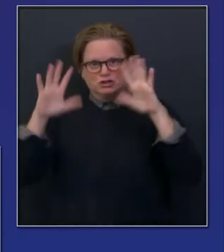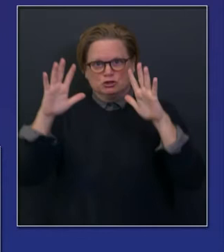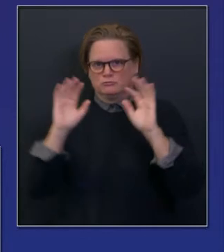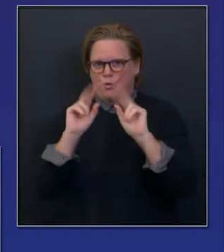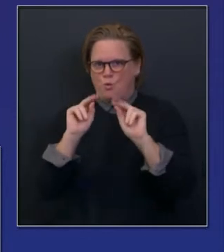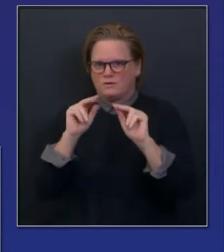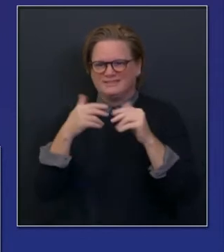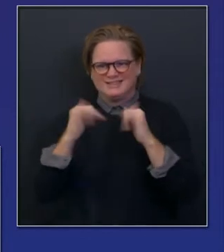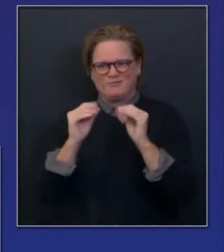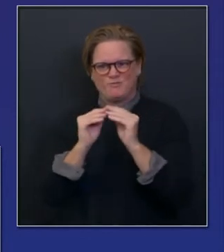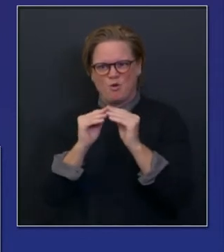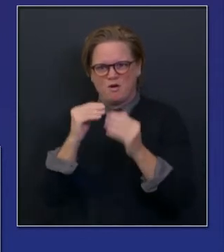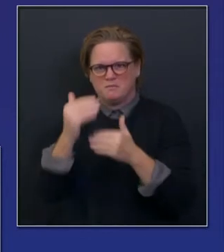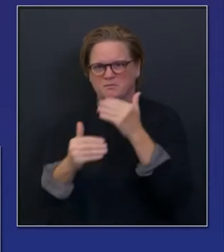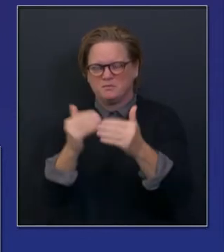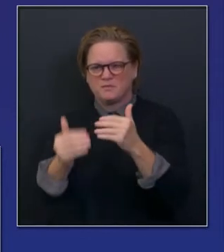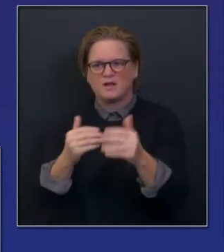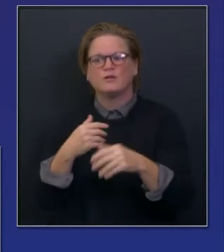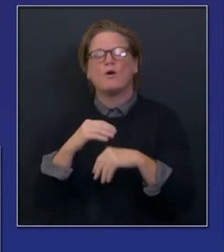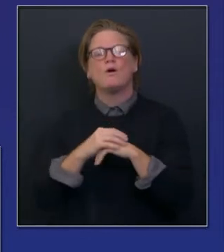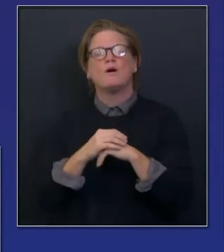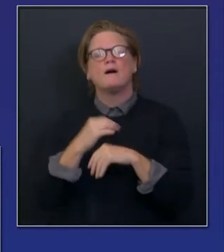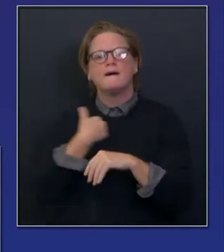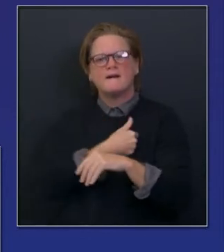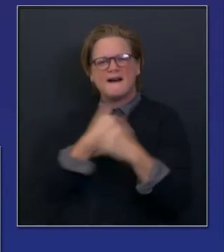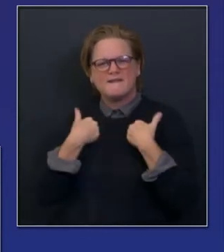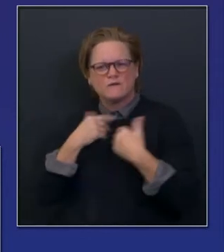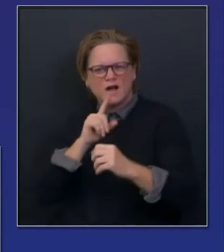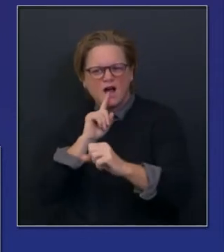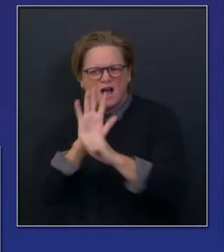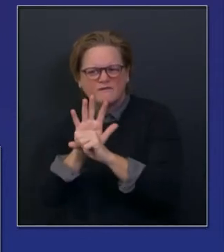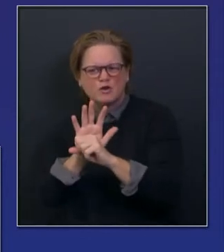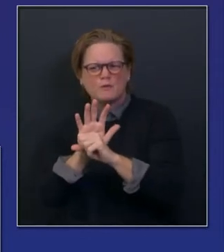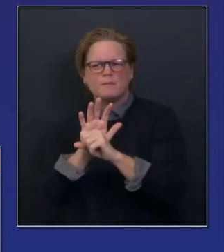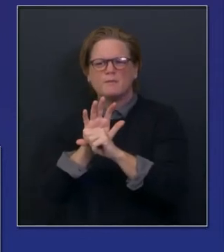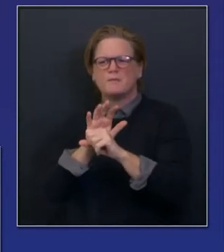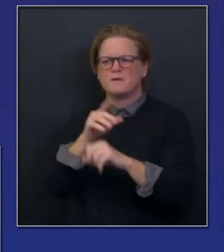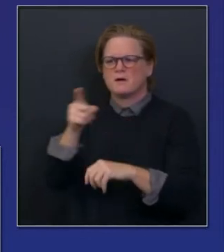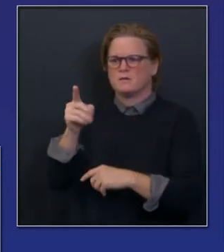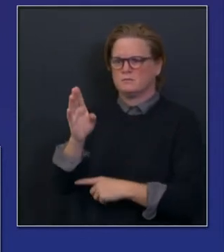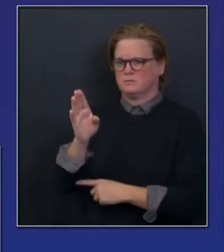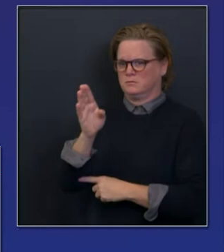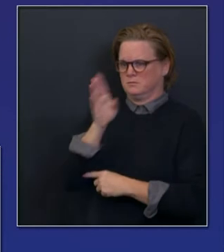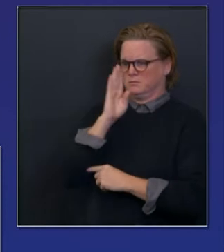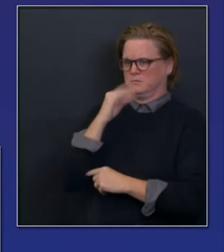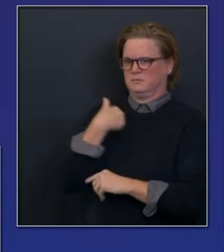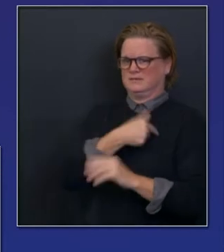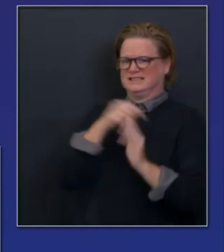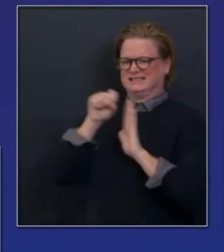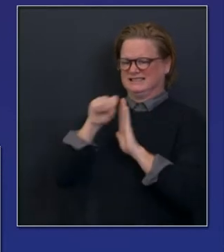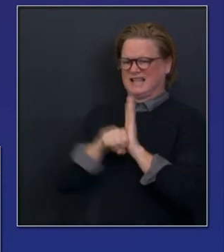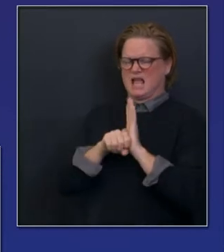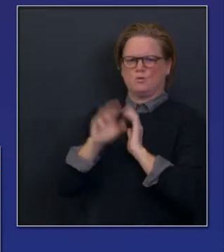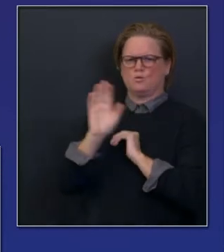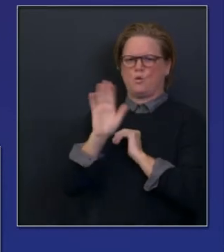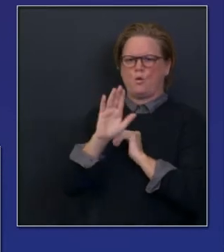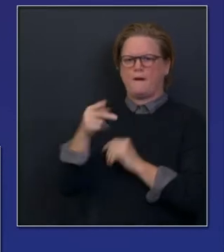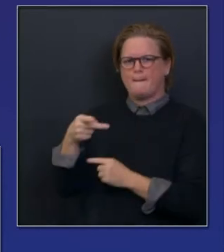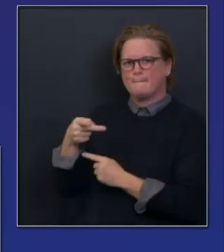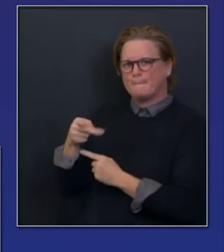como 9 que pudimos confirmar en que fueron entregadas las vacunas. Esta información ha estado